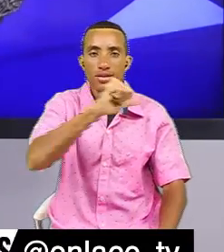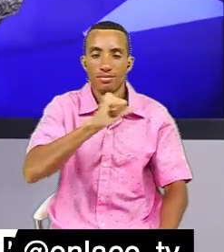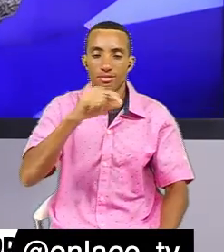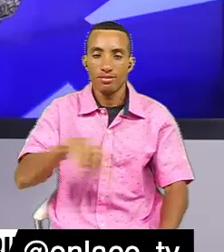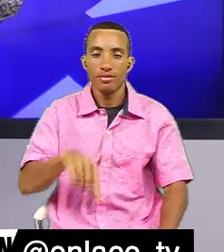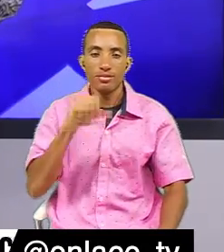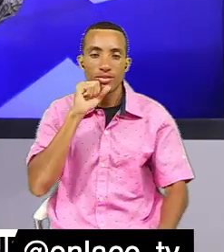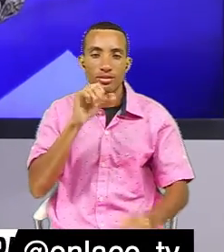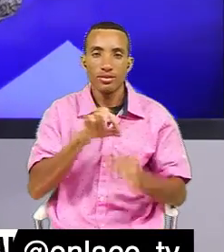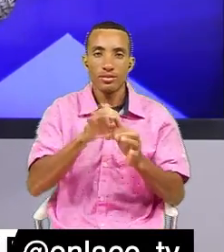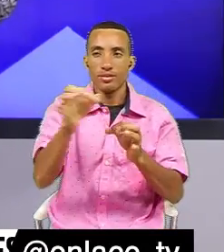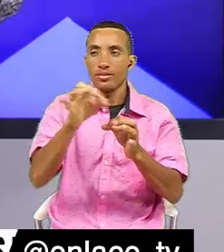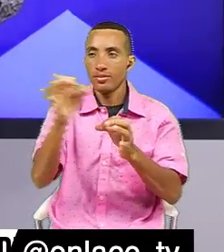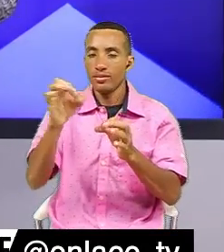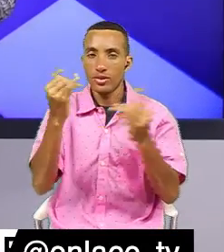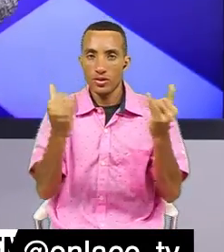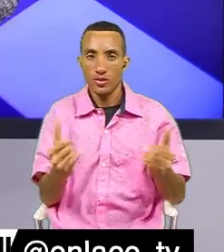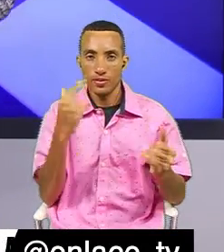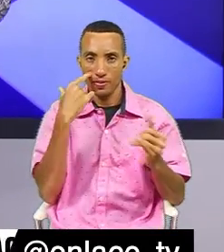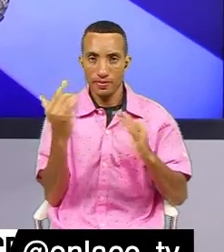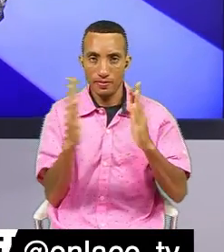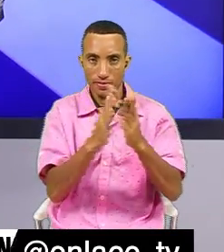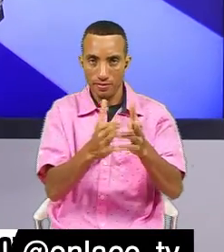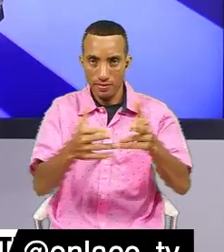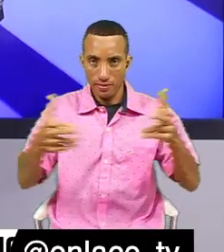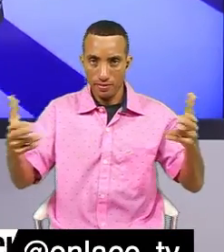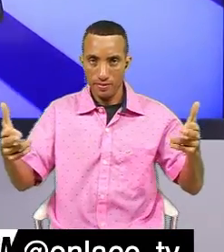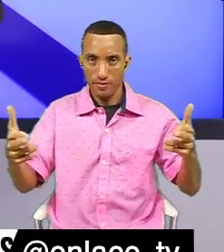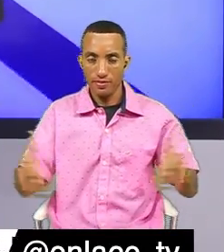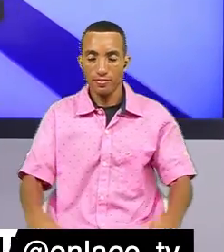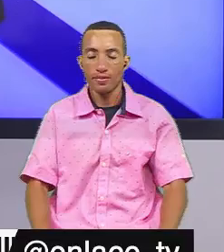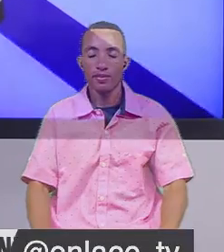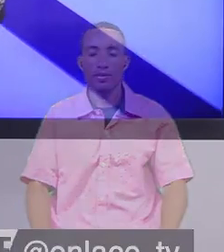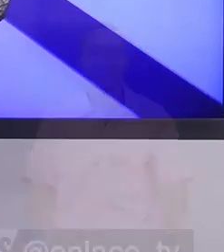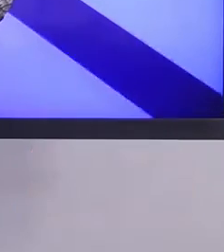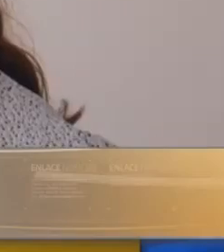Magdalena Medio. Estas y otras informaciones serán desarrolladas durante la presente emisión.